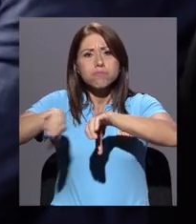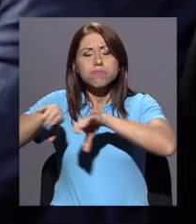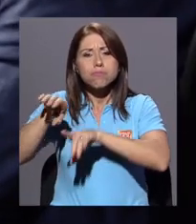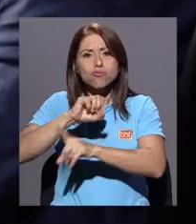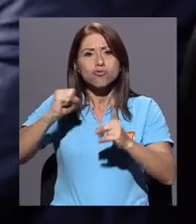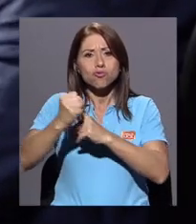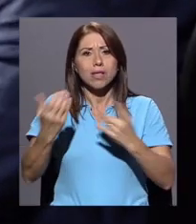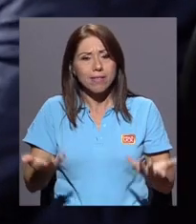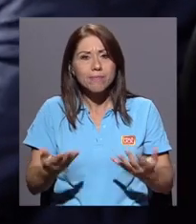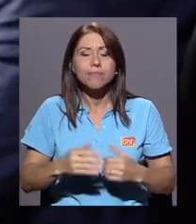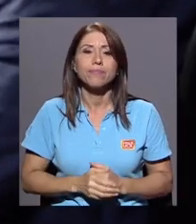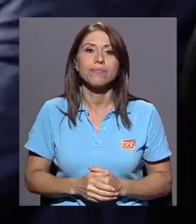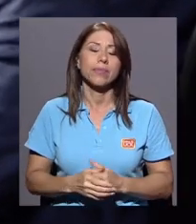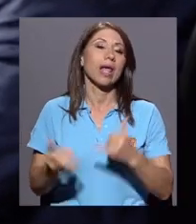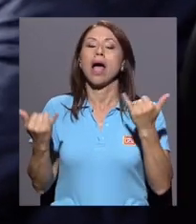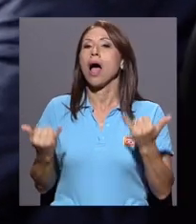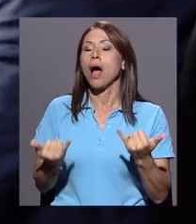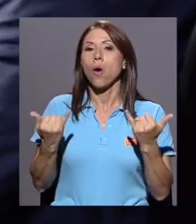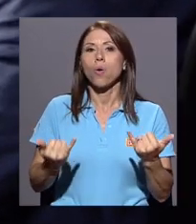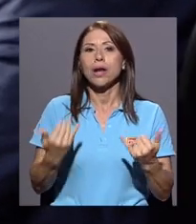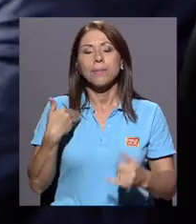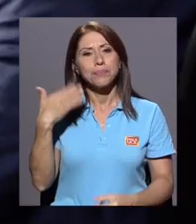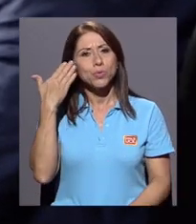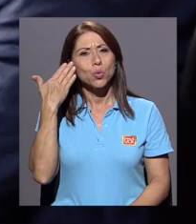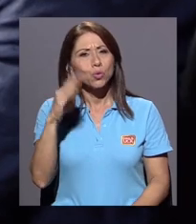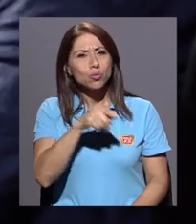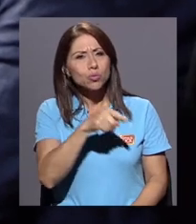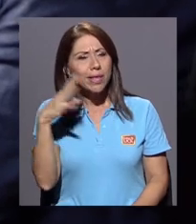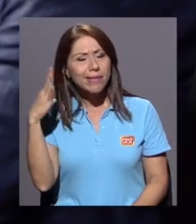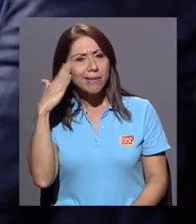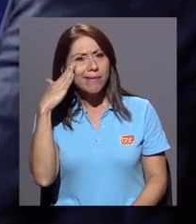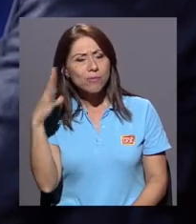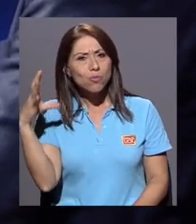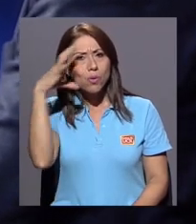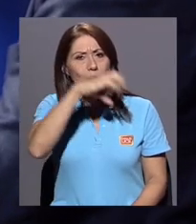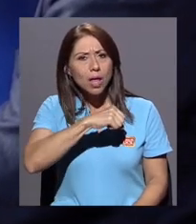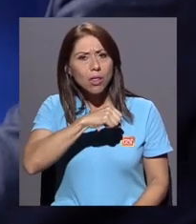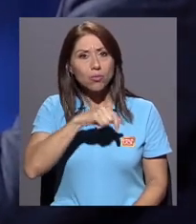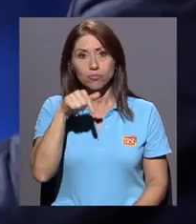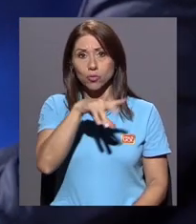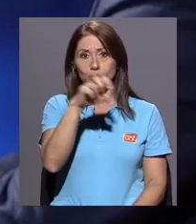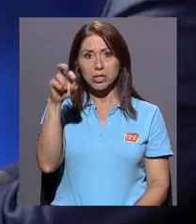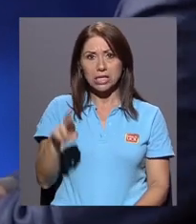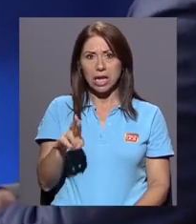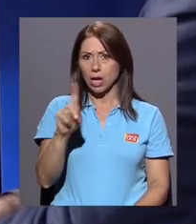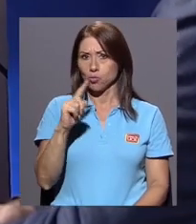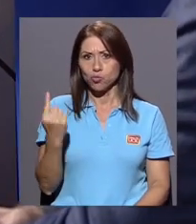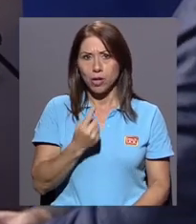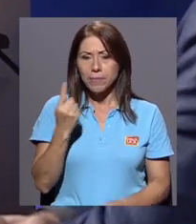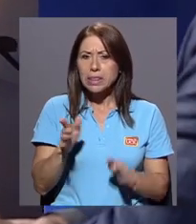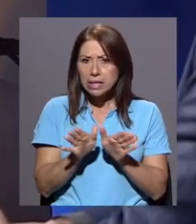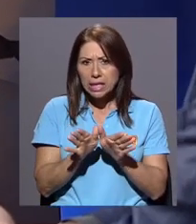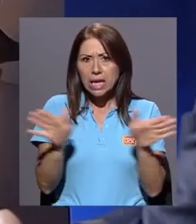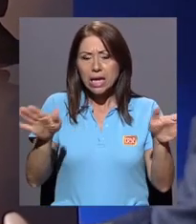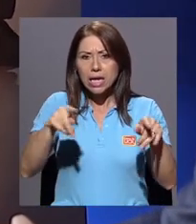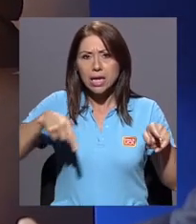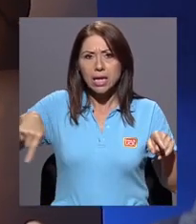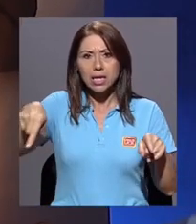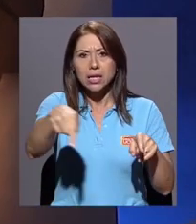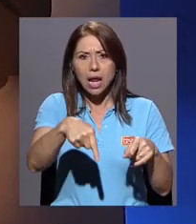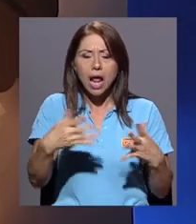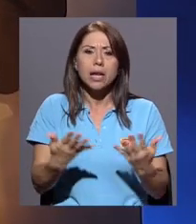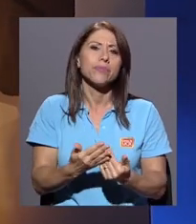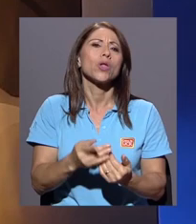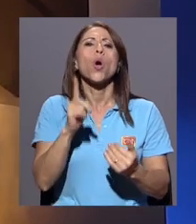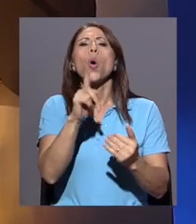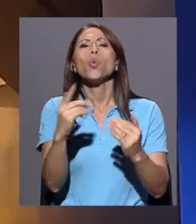mi ahora, no sé si lo ha notado, y no solamente el caso costarricense, siento que es muy generalizado,